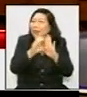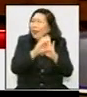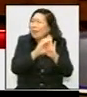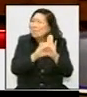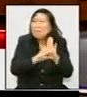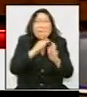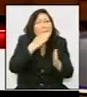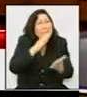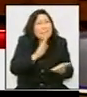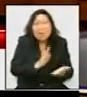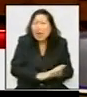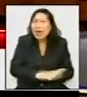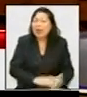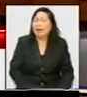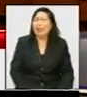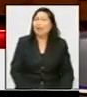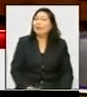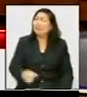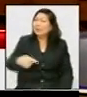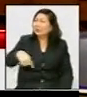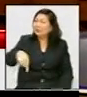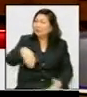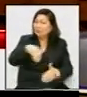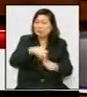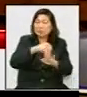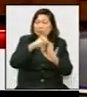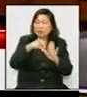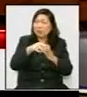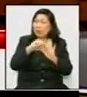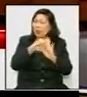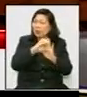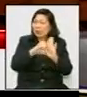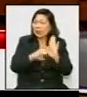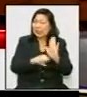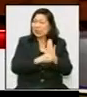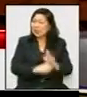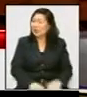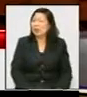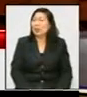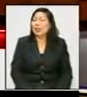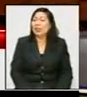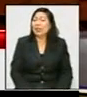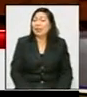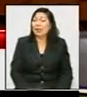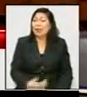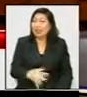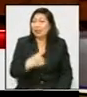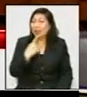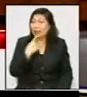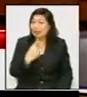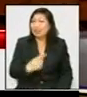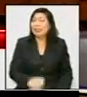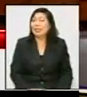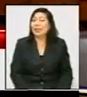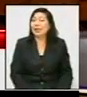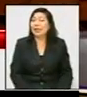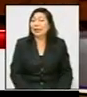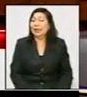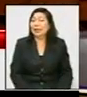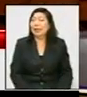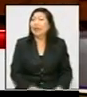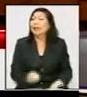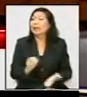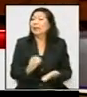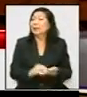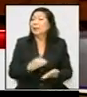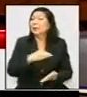inconstitucional. Si nosotros votamos proyectos inconstitucionales, va a ocurrir, como ya está ocurriendo, y ocurre además